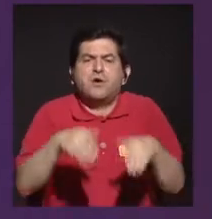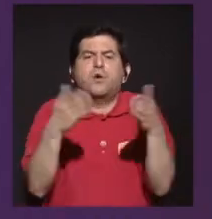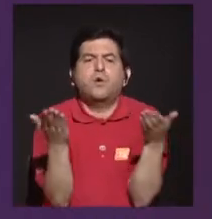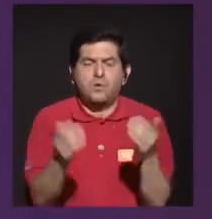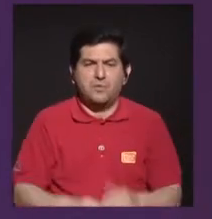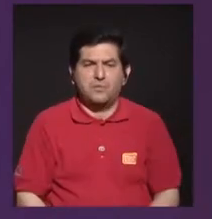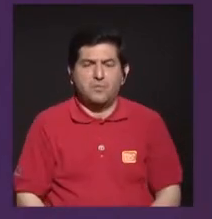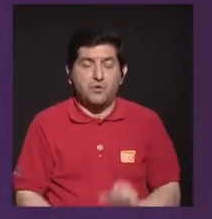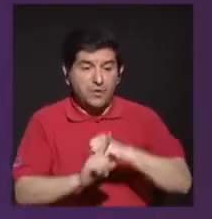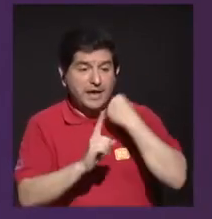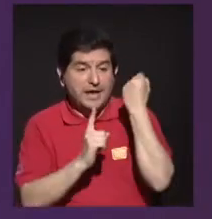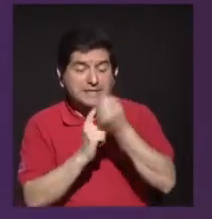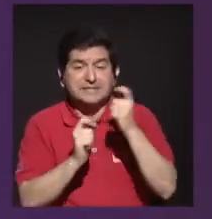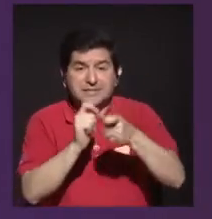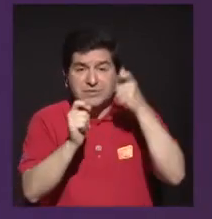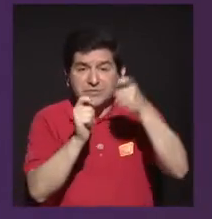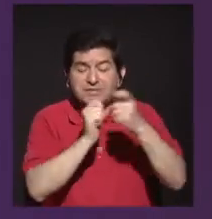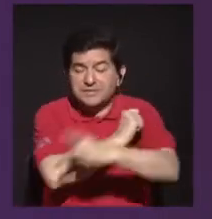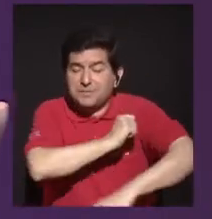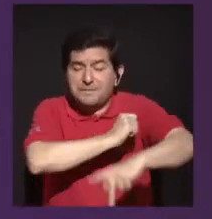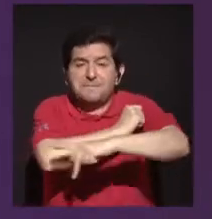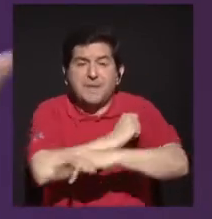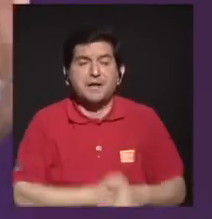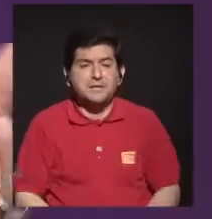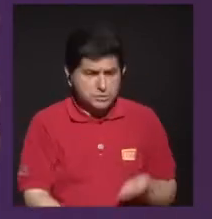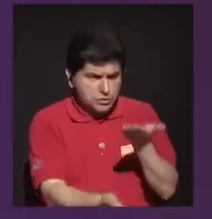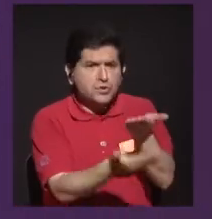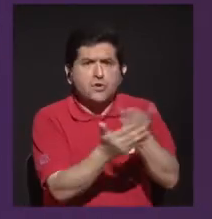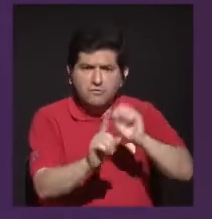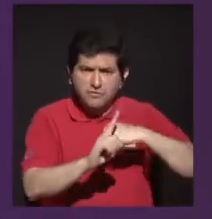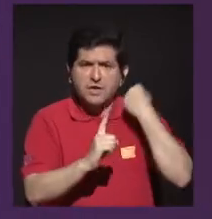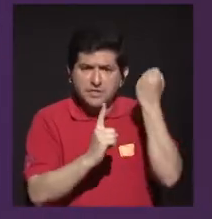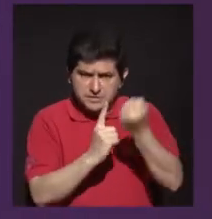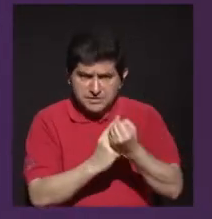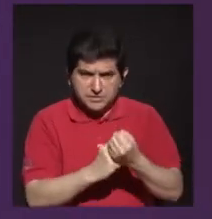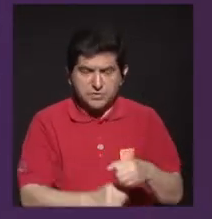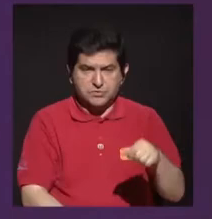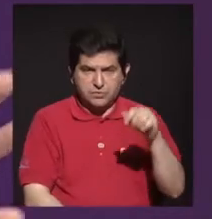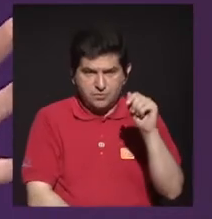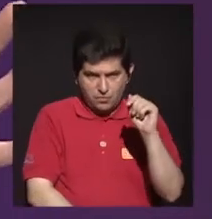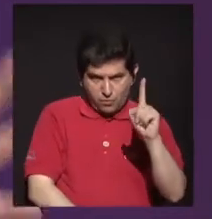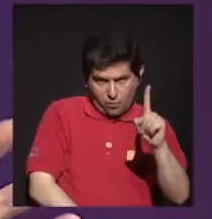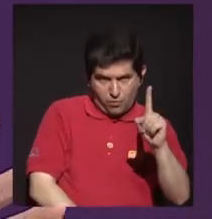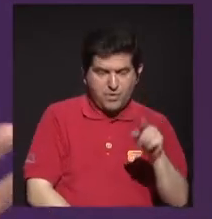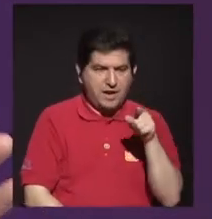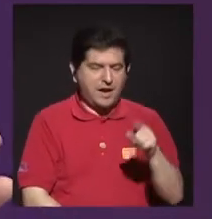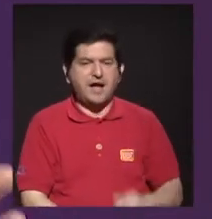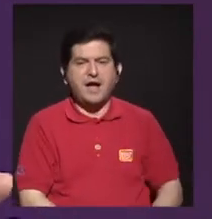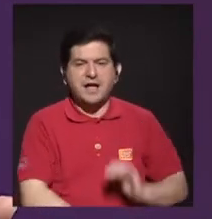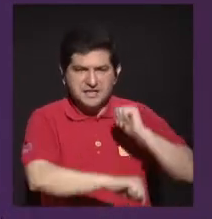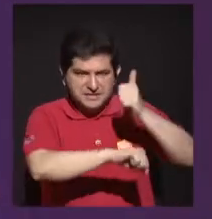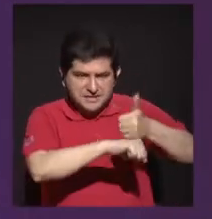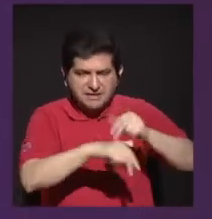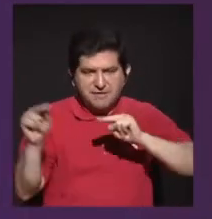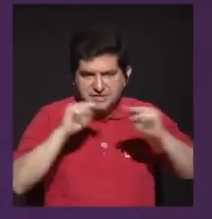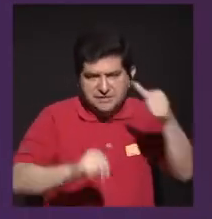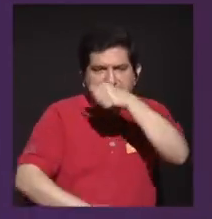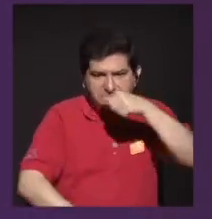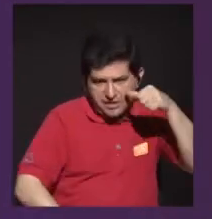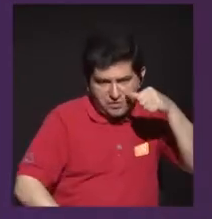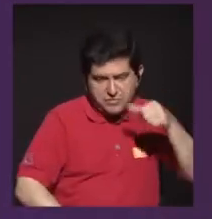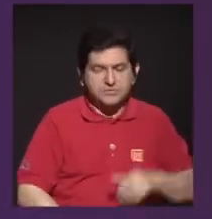en las condiciones propias de un país que ofrece condiciones, una, para que se instale la dinámica del tráfico de